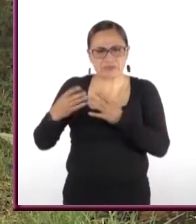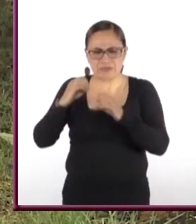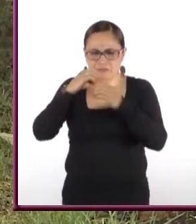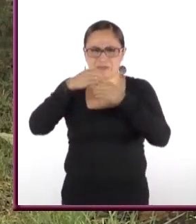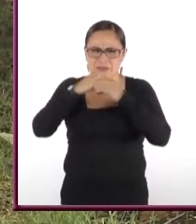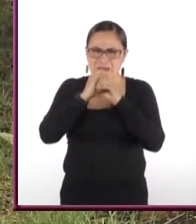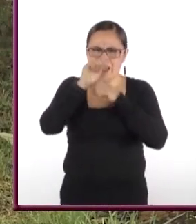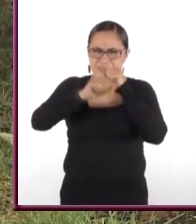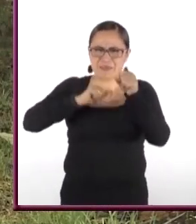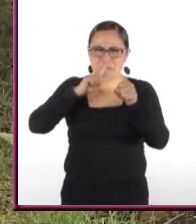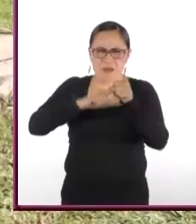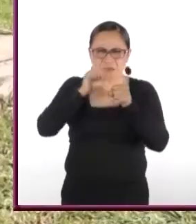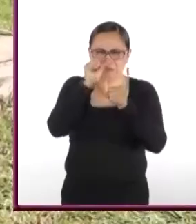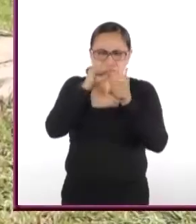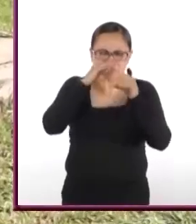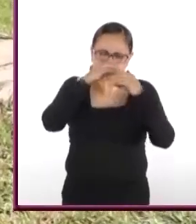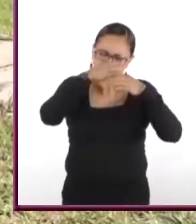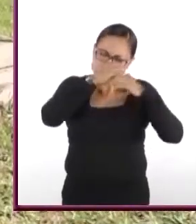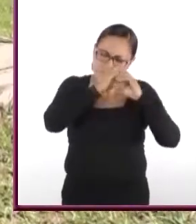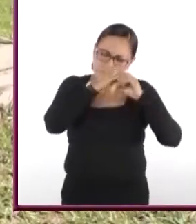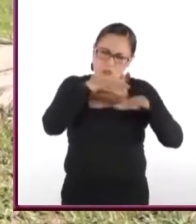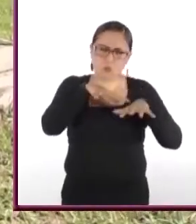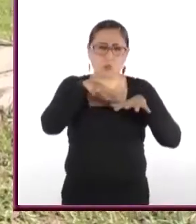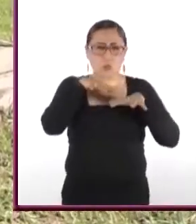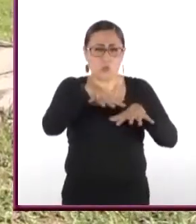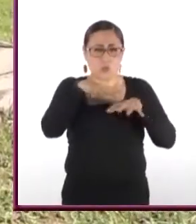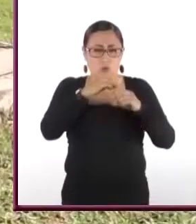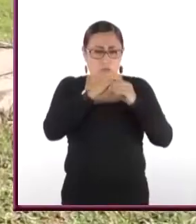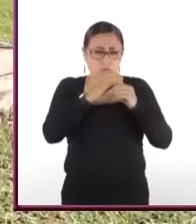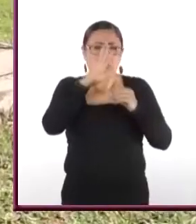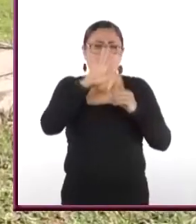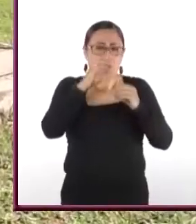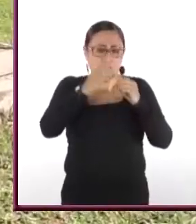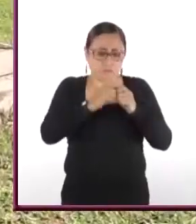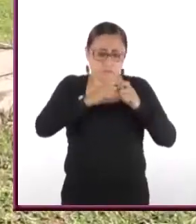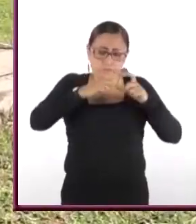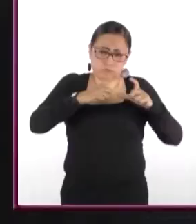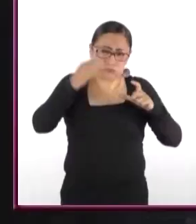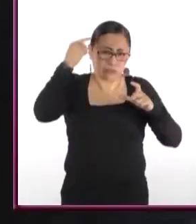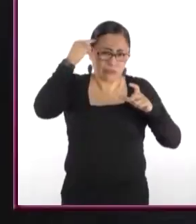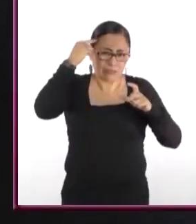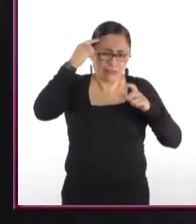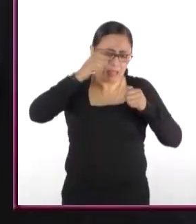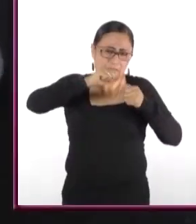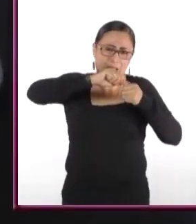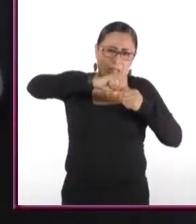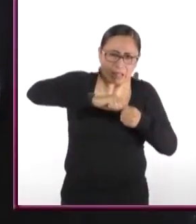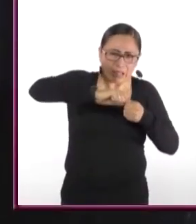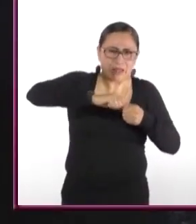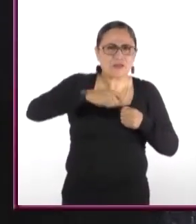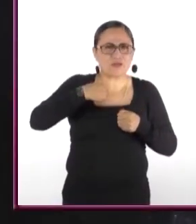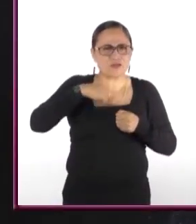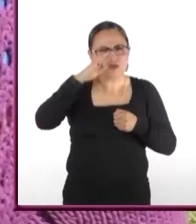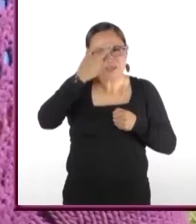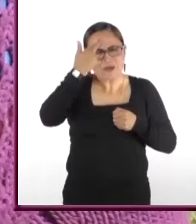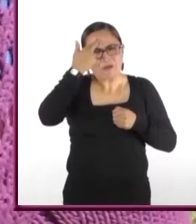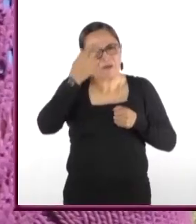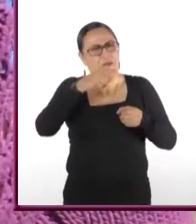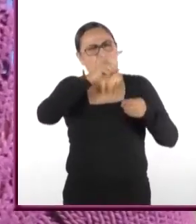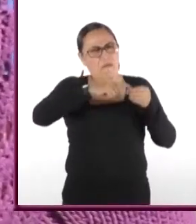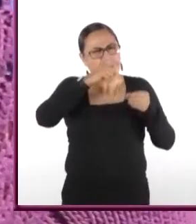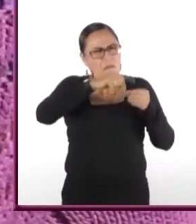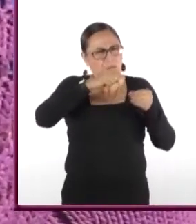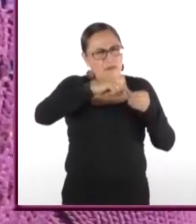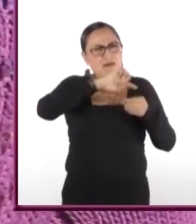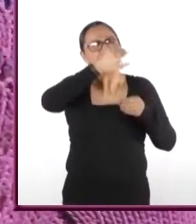piojo en el microscopio. Me impresionó muchísimo, porque claro, se veía grandísimo el piojo. Y a mí yo lo recuerdo como que era de